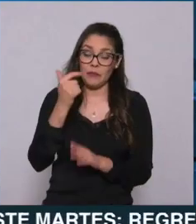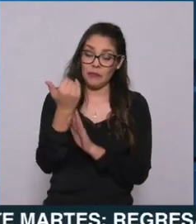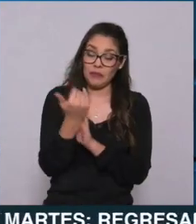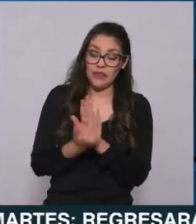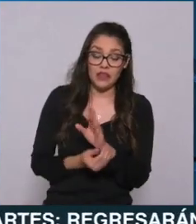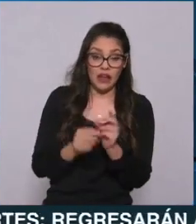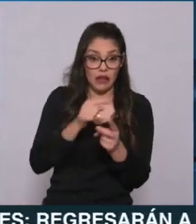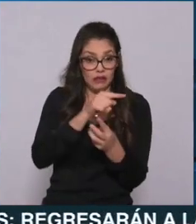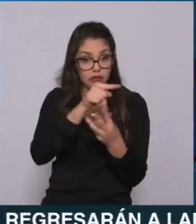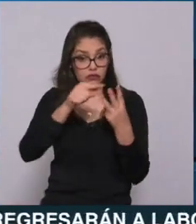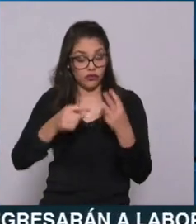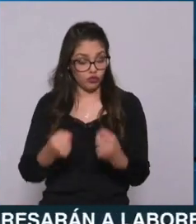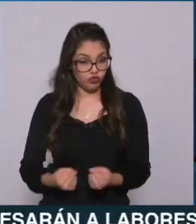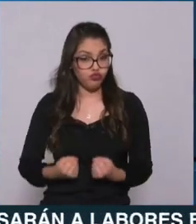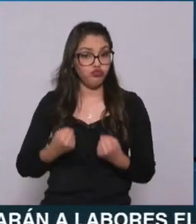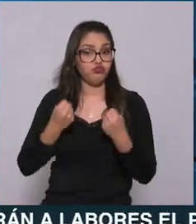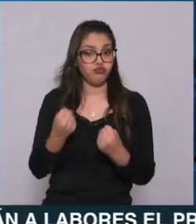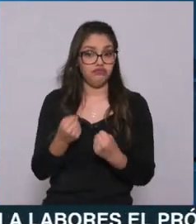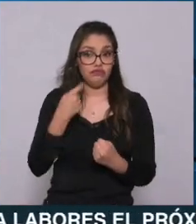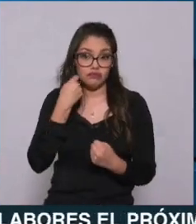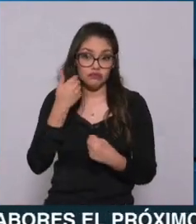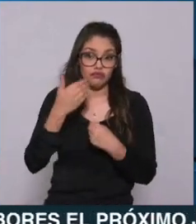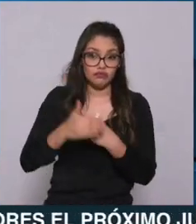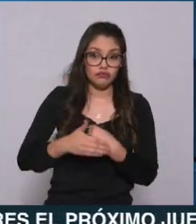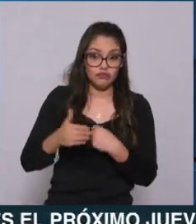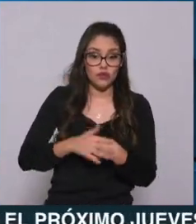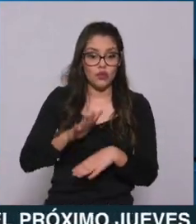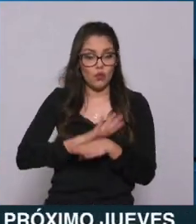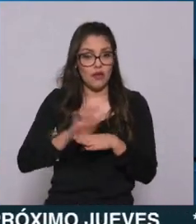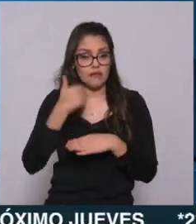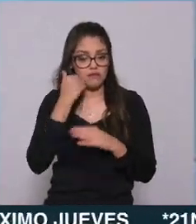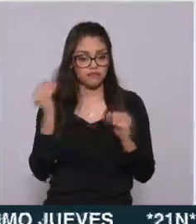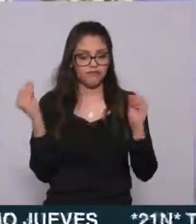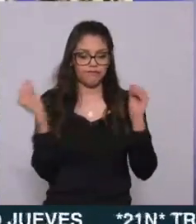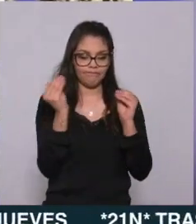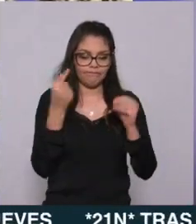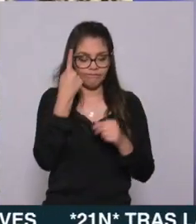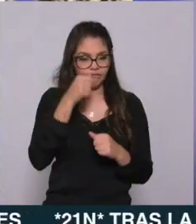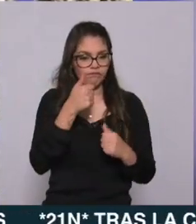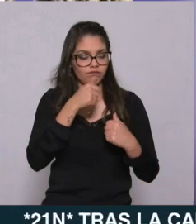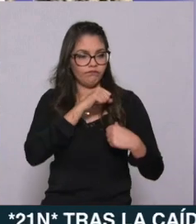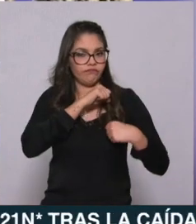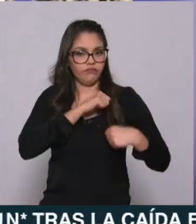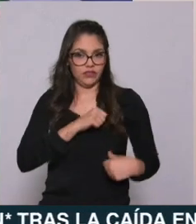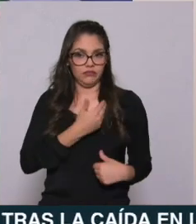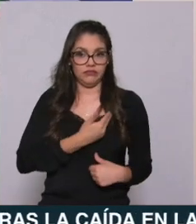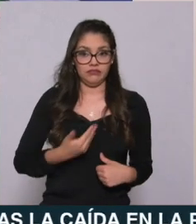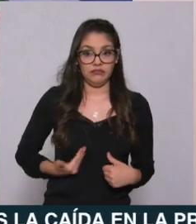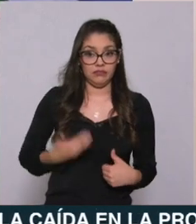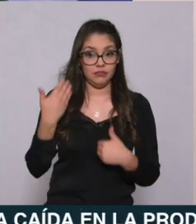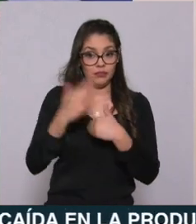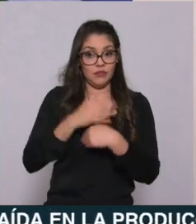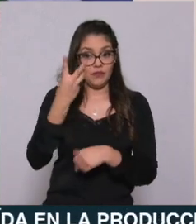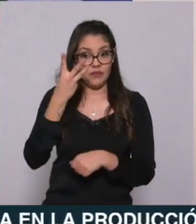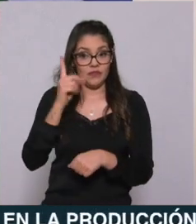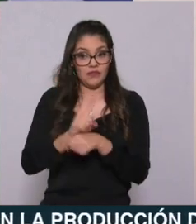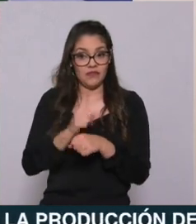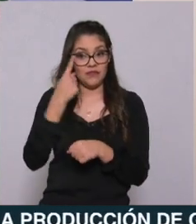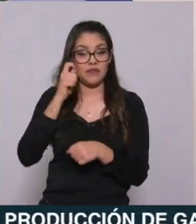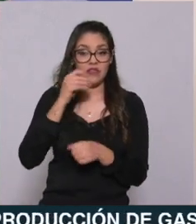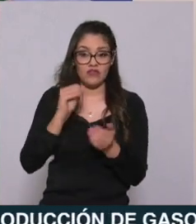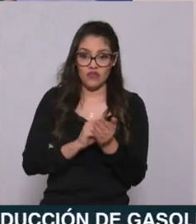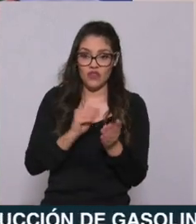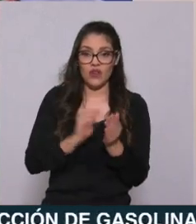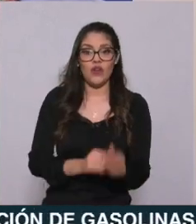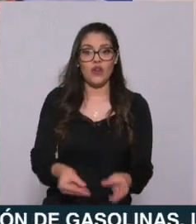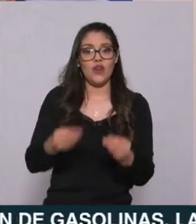fuerzas muy importantes que se van a estar disputando el poder en los siguientes días. Por una parte, recordemos que todavía hay una gran cantidad de legisladores